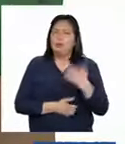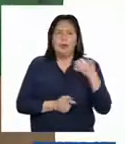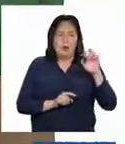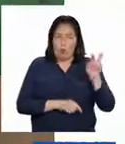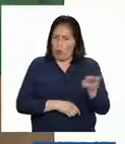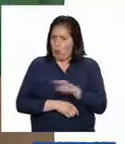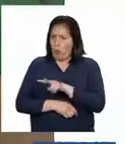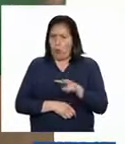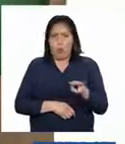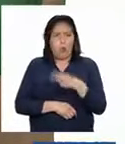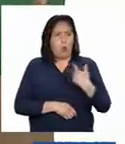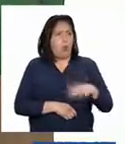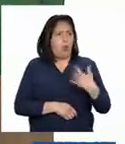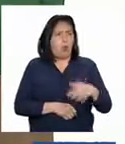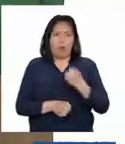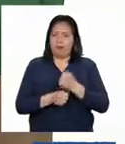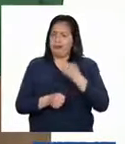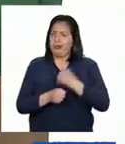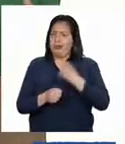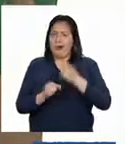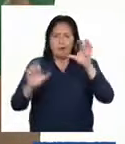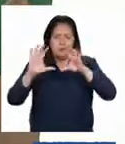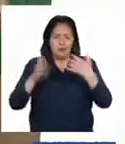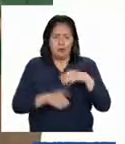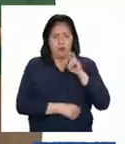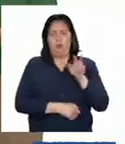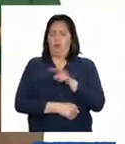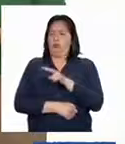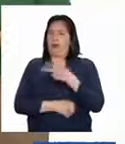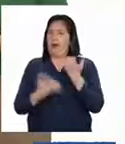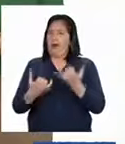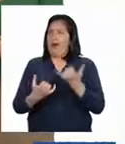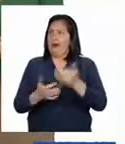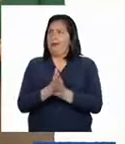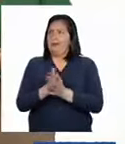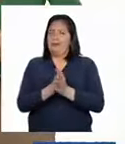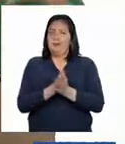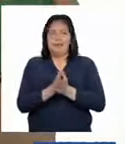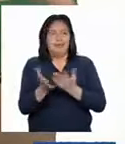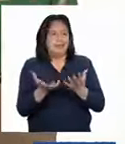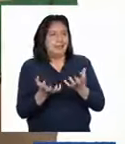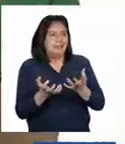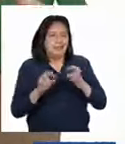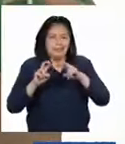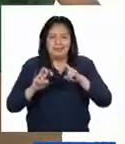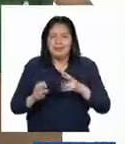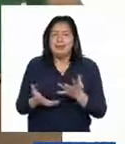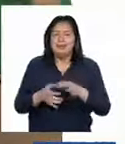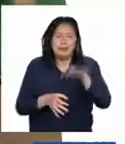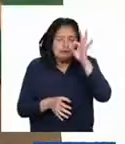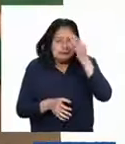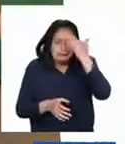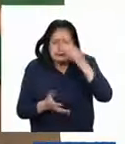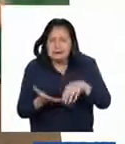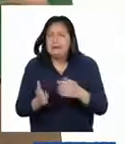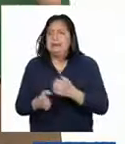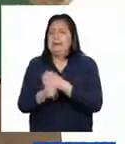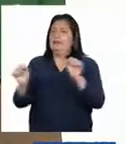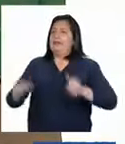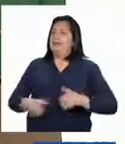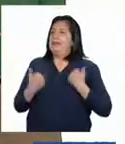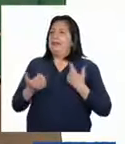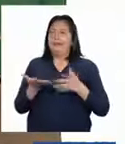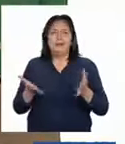esta gran labor de científicos e investigadores, creo que ahora tenemos muchas más ganas de investigar, de salvar vidas,